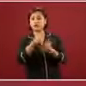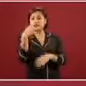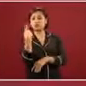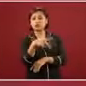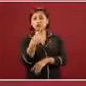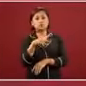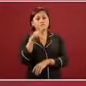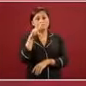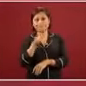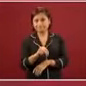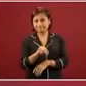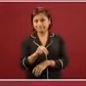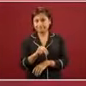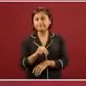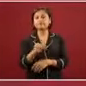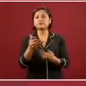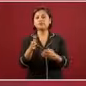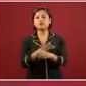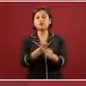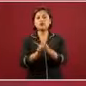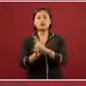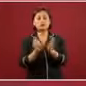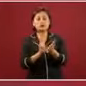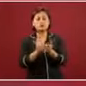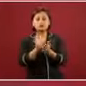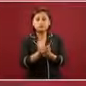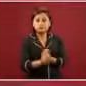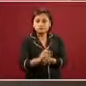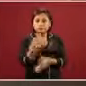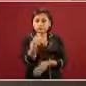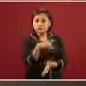prestaciones, no pagar impuestos,